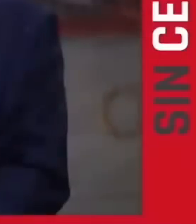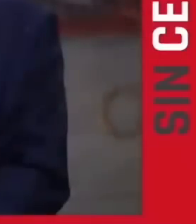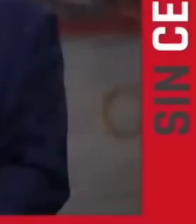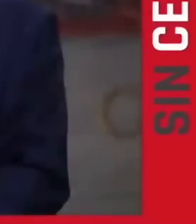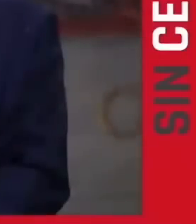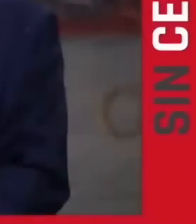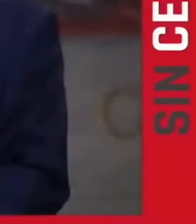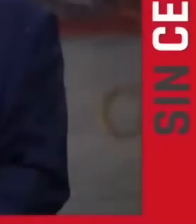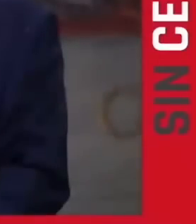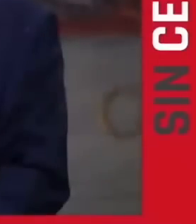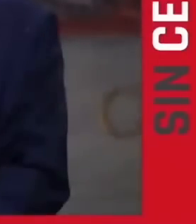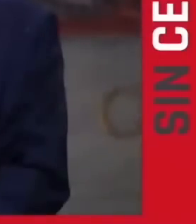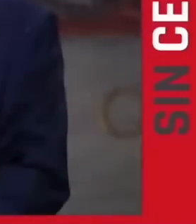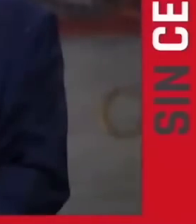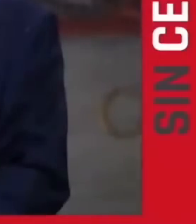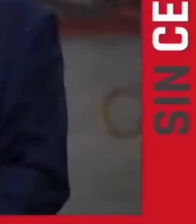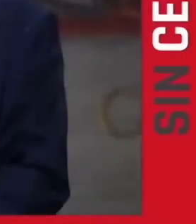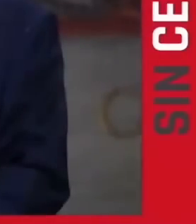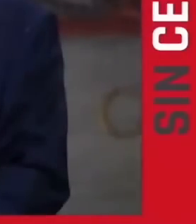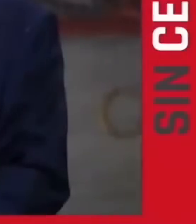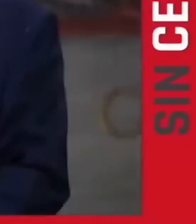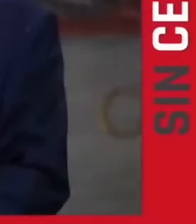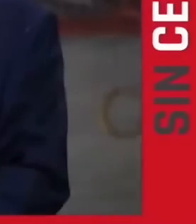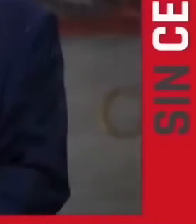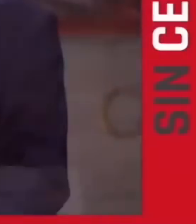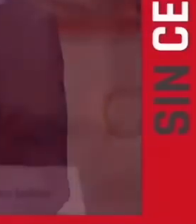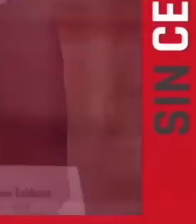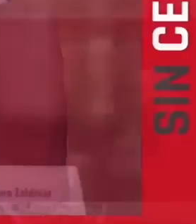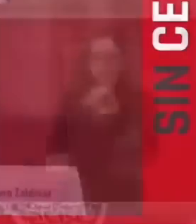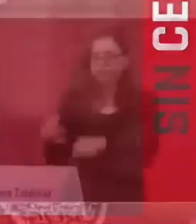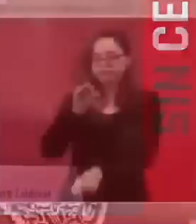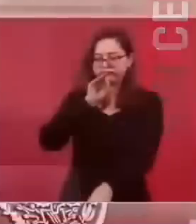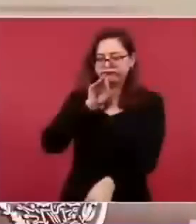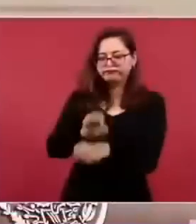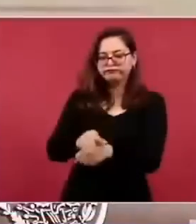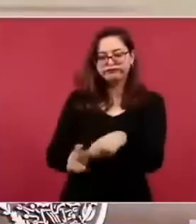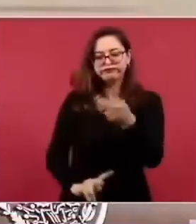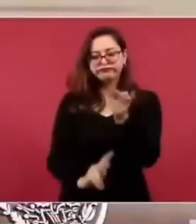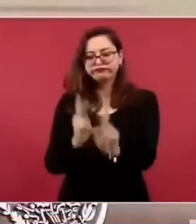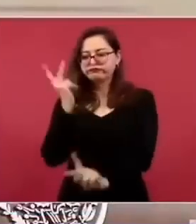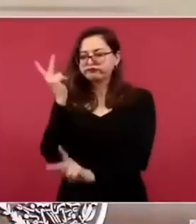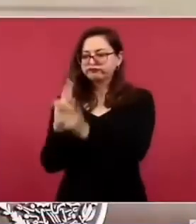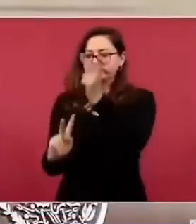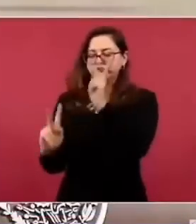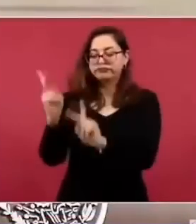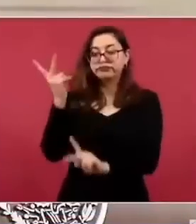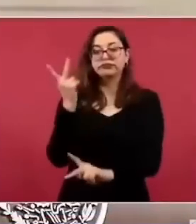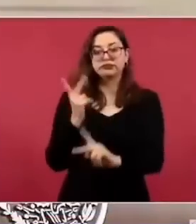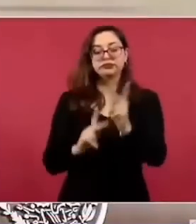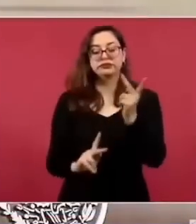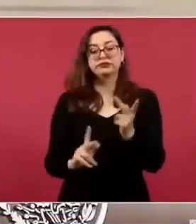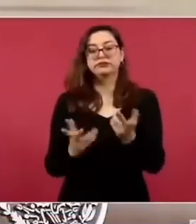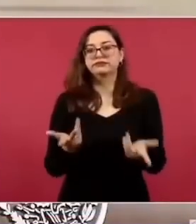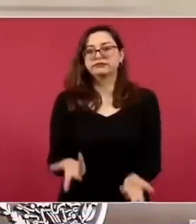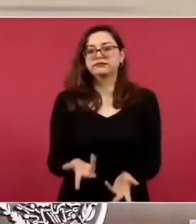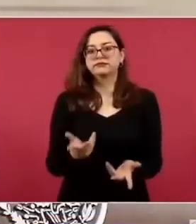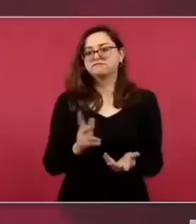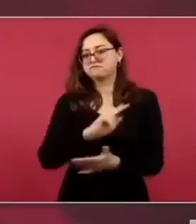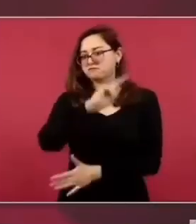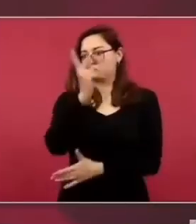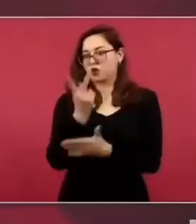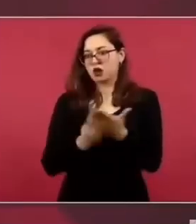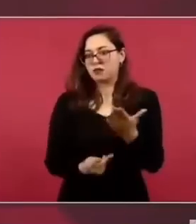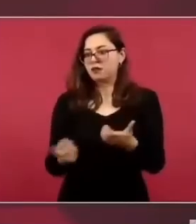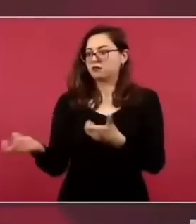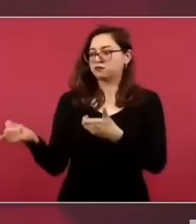se tratara de eso, porque yo aquí dije que no era correcto que el que se había estado de director jurídico del SAT con